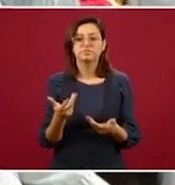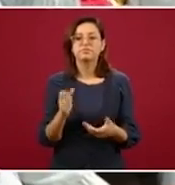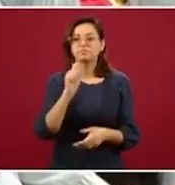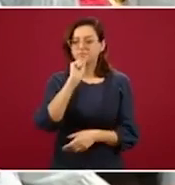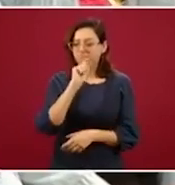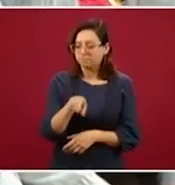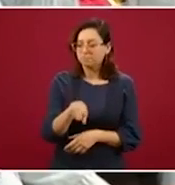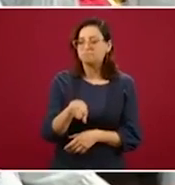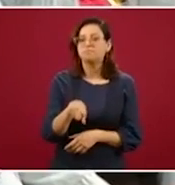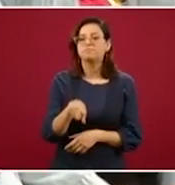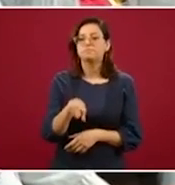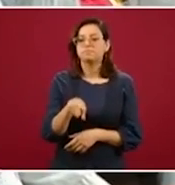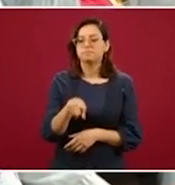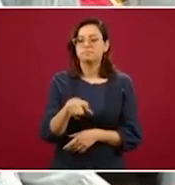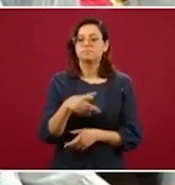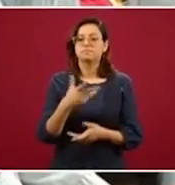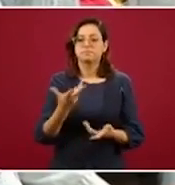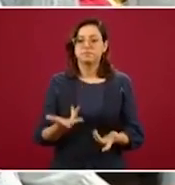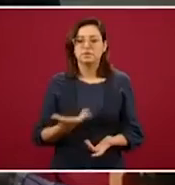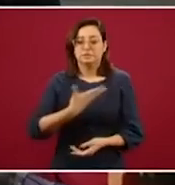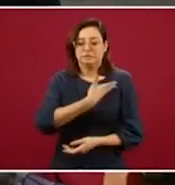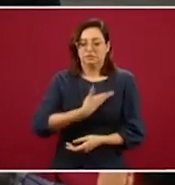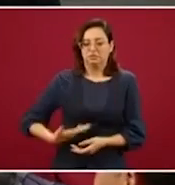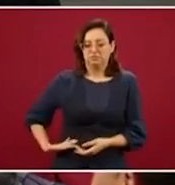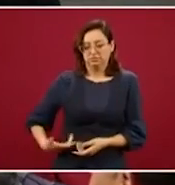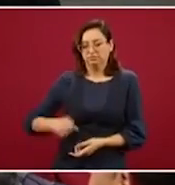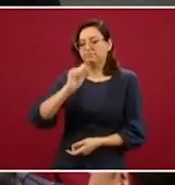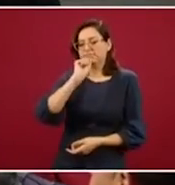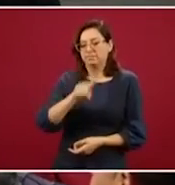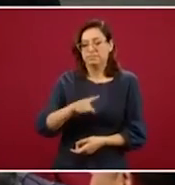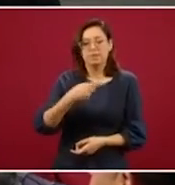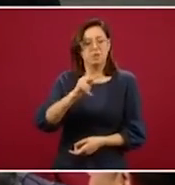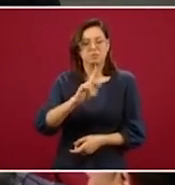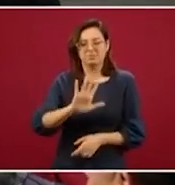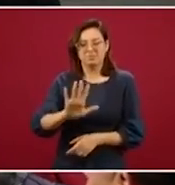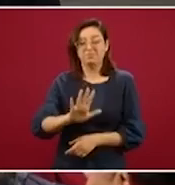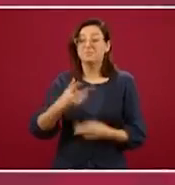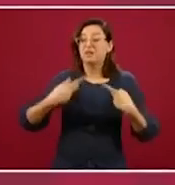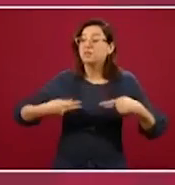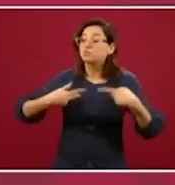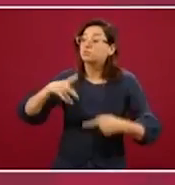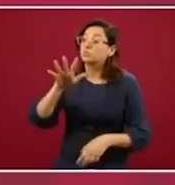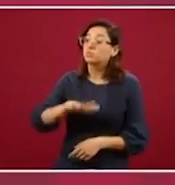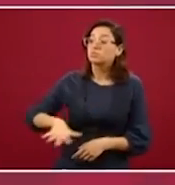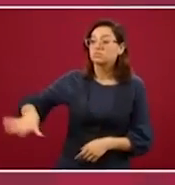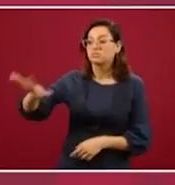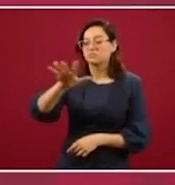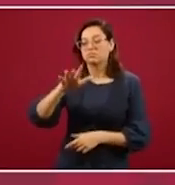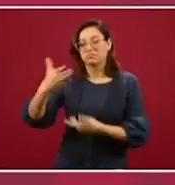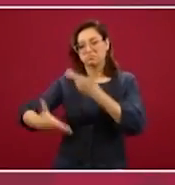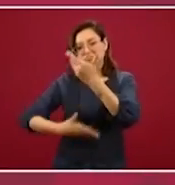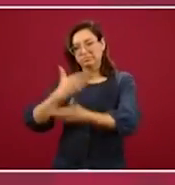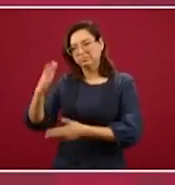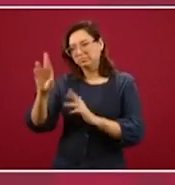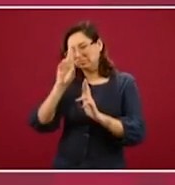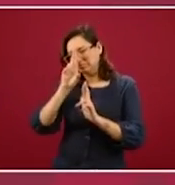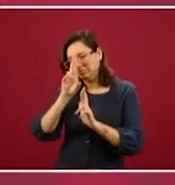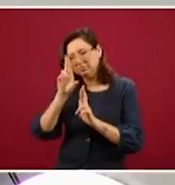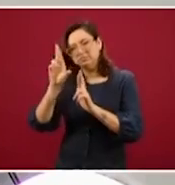también a la investidura, pero sobre todo al pueblo, a la gente, que no nos